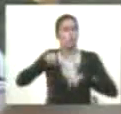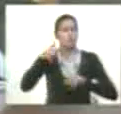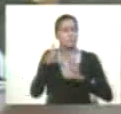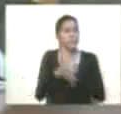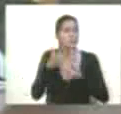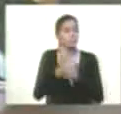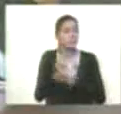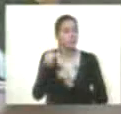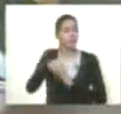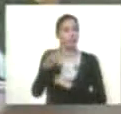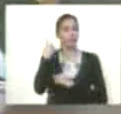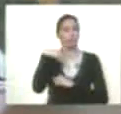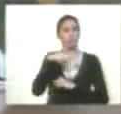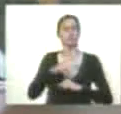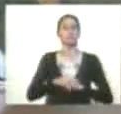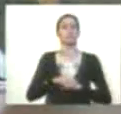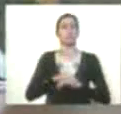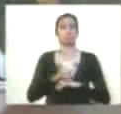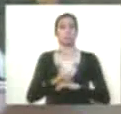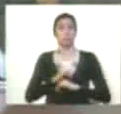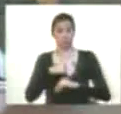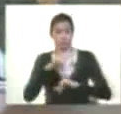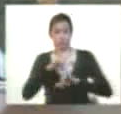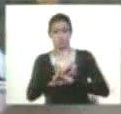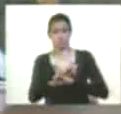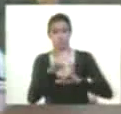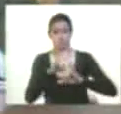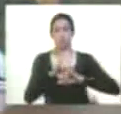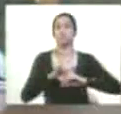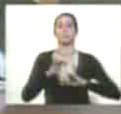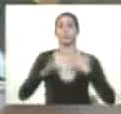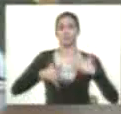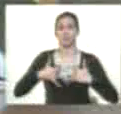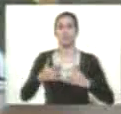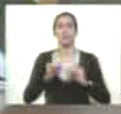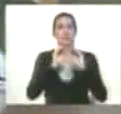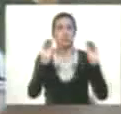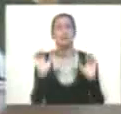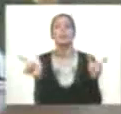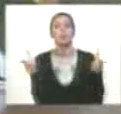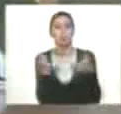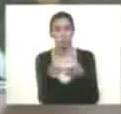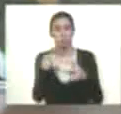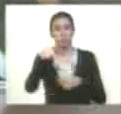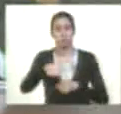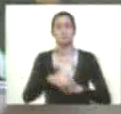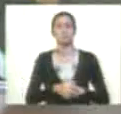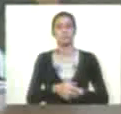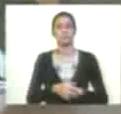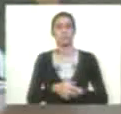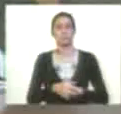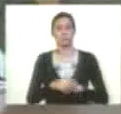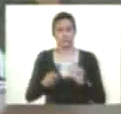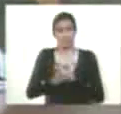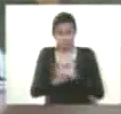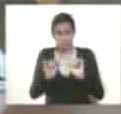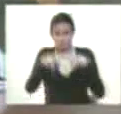Yo después de este acto cité al Bloque de la Patria, la coordinación del Bloque de la Patria, una reunión que vamos a hacer en el